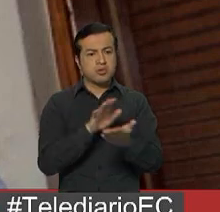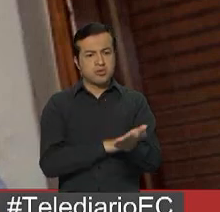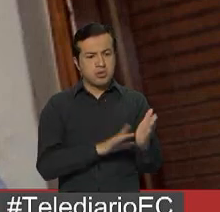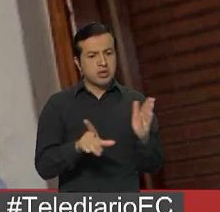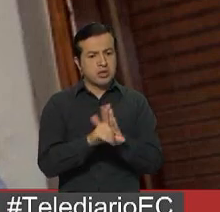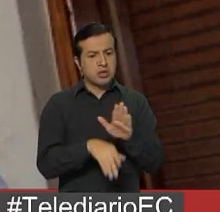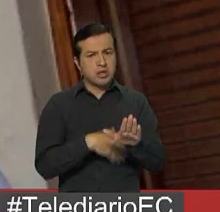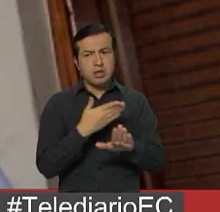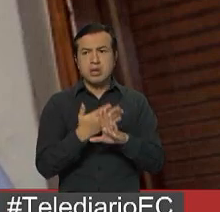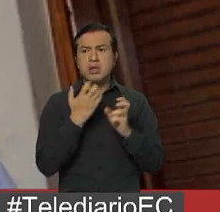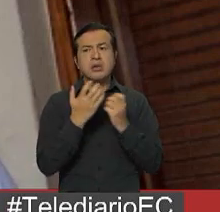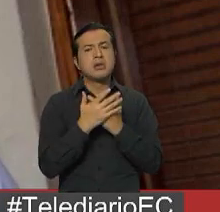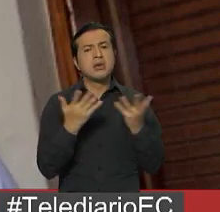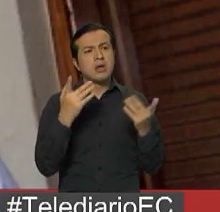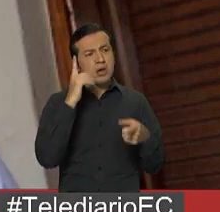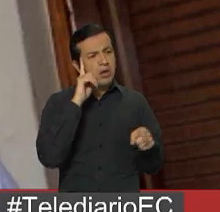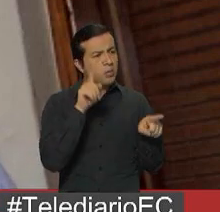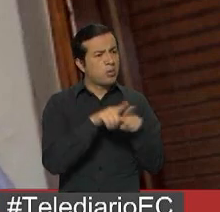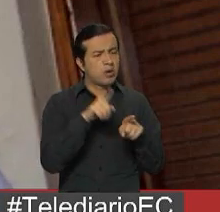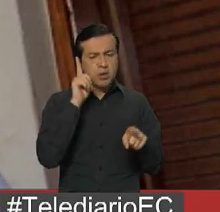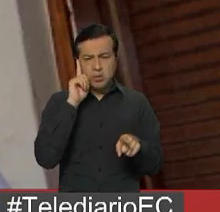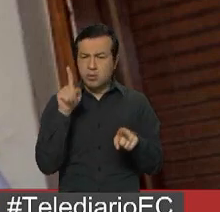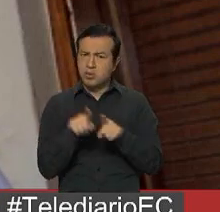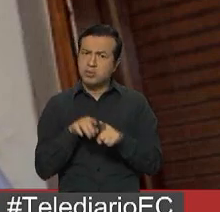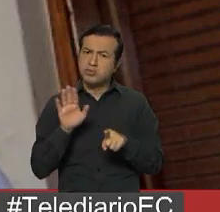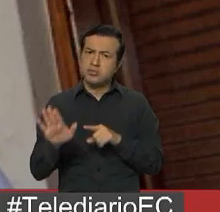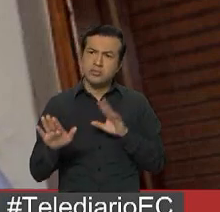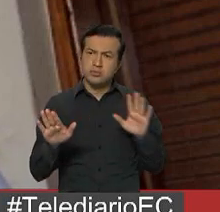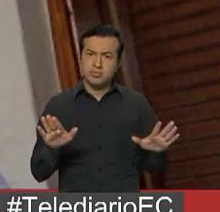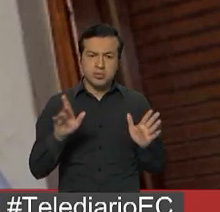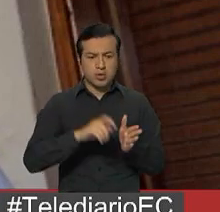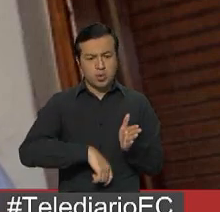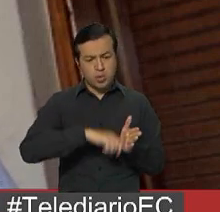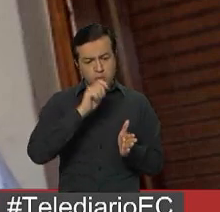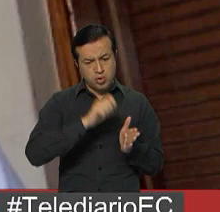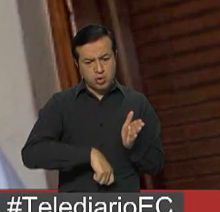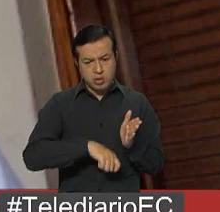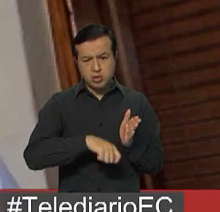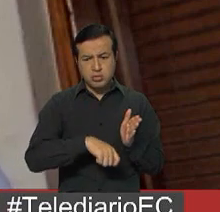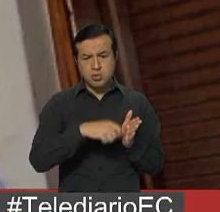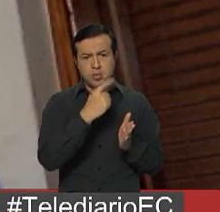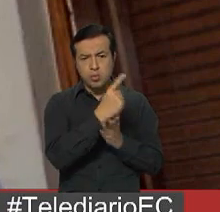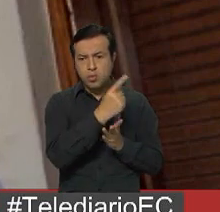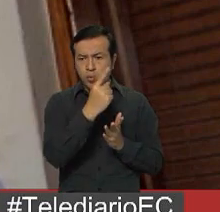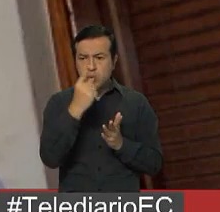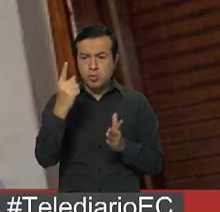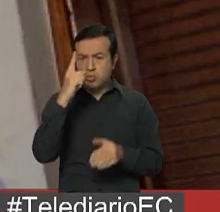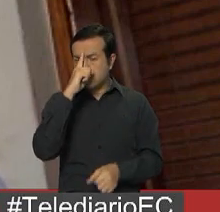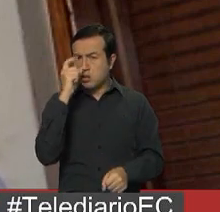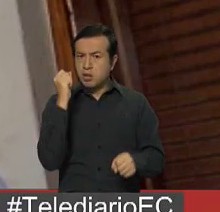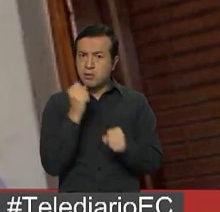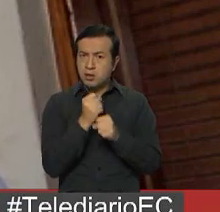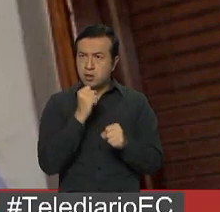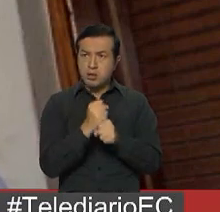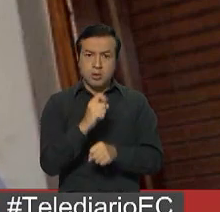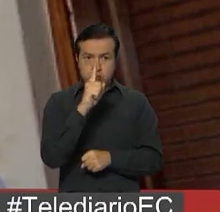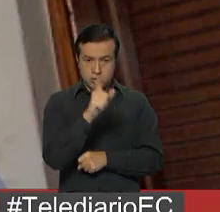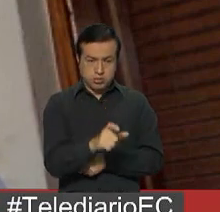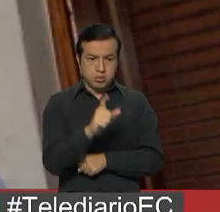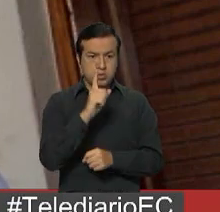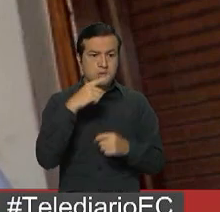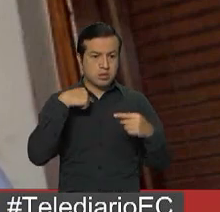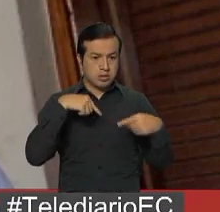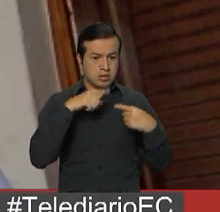donde se pretende hacer acuerdos corporativos cuando los contratos son individuales de trabajo entre una persona y un